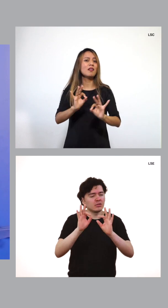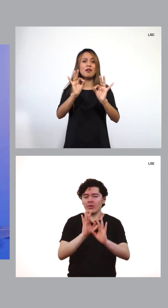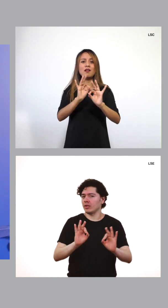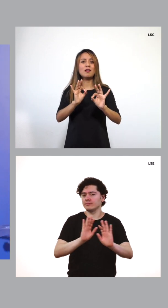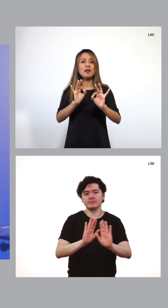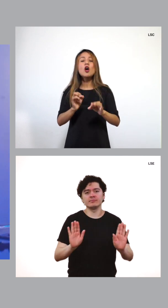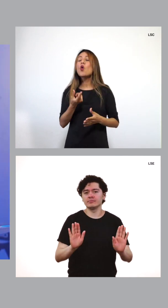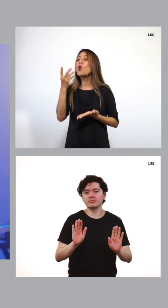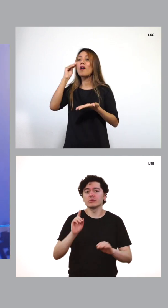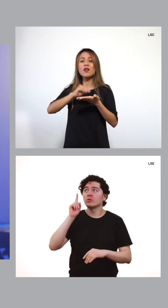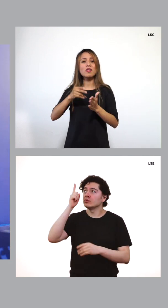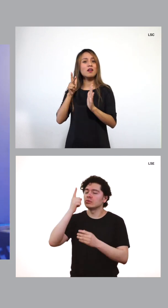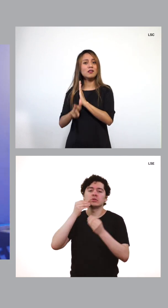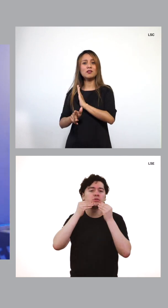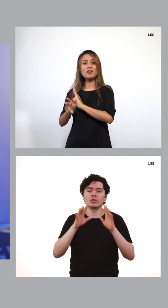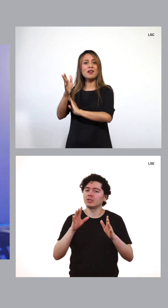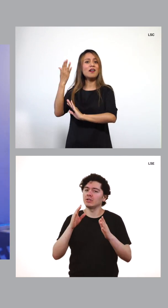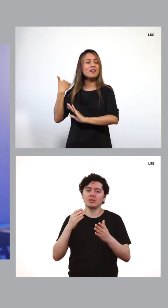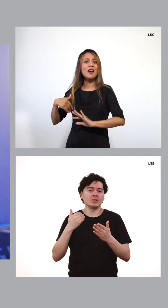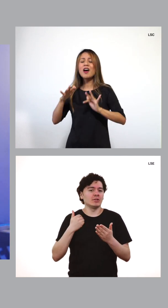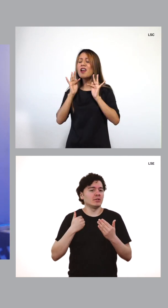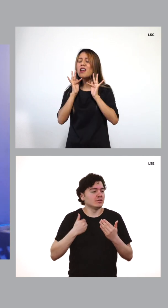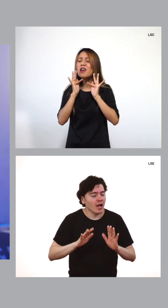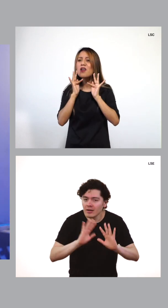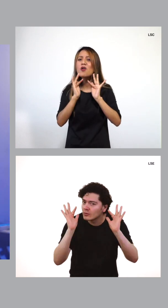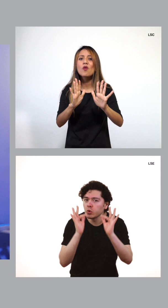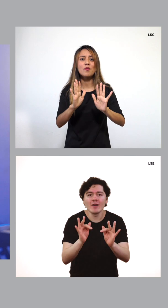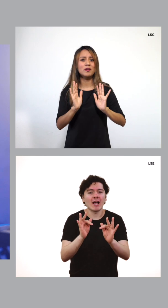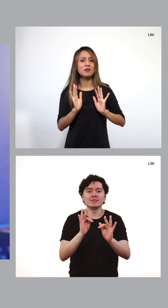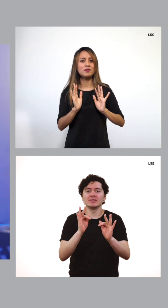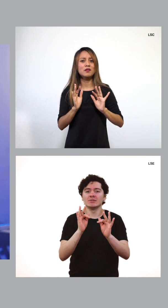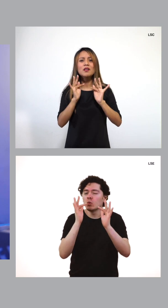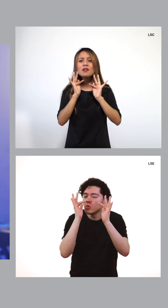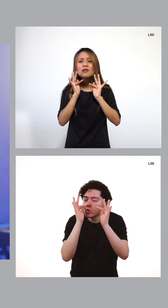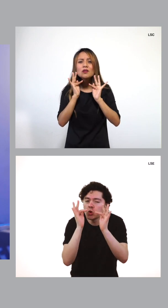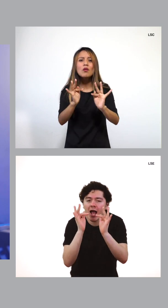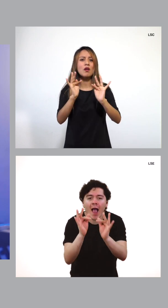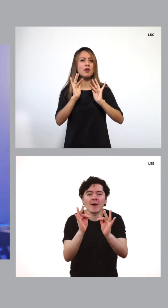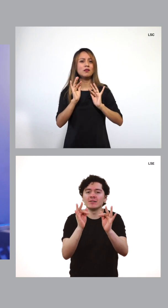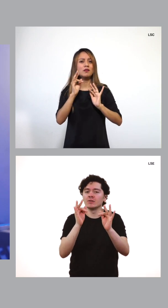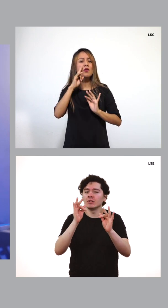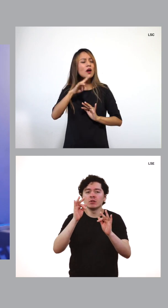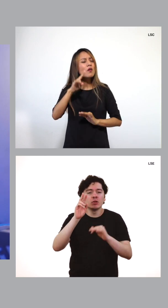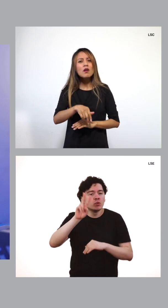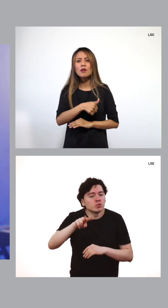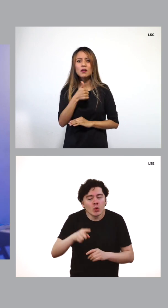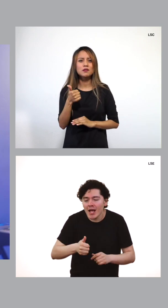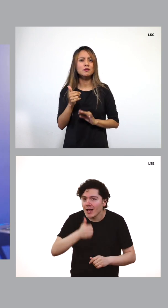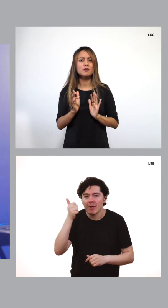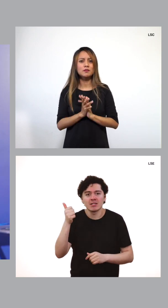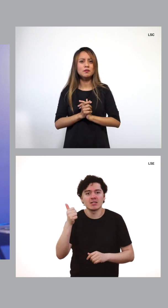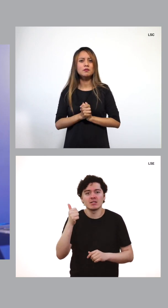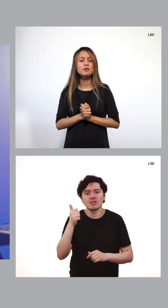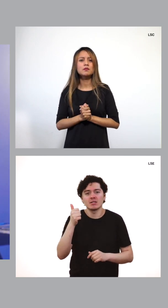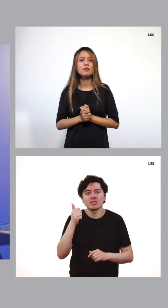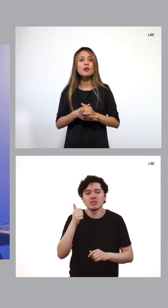historia y nunca más el cielo guardará silencio. Es interesante pensar en estas cosas